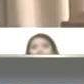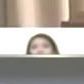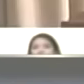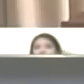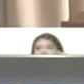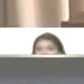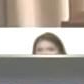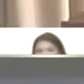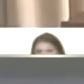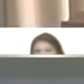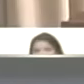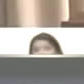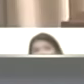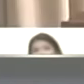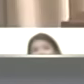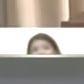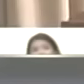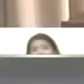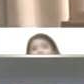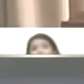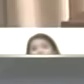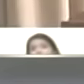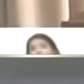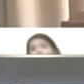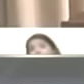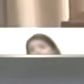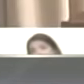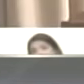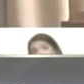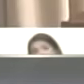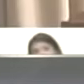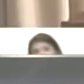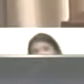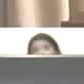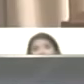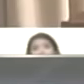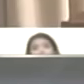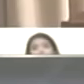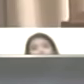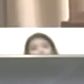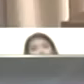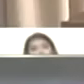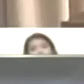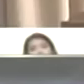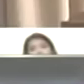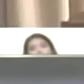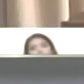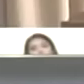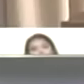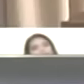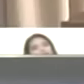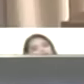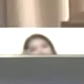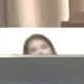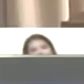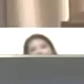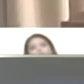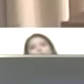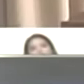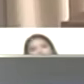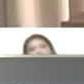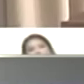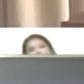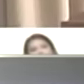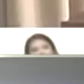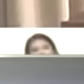isla de Aruba. Eso fueron lo que ellos habían declarado. Entonces, en este contexto, yo vuelvo a hacer un llamado a la población, a aquellas